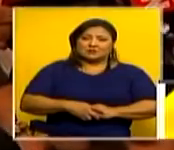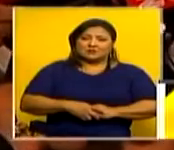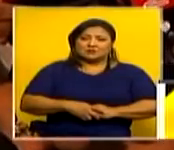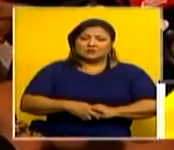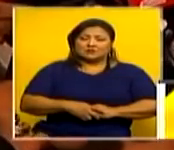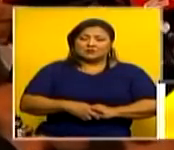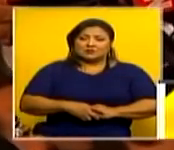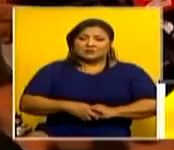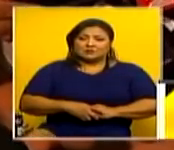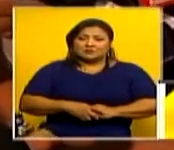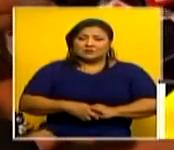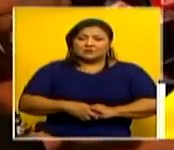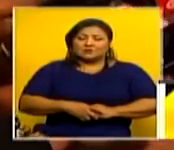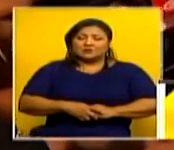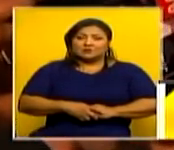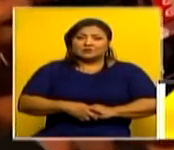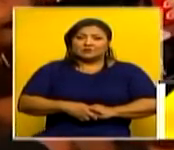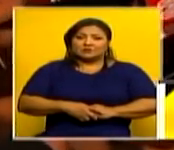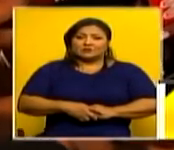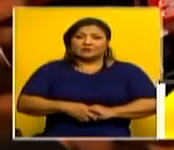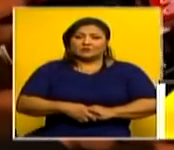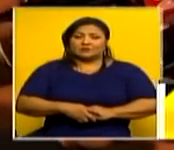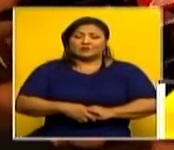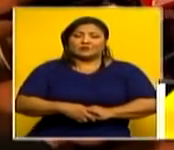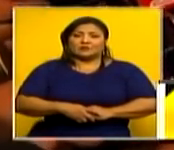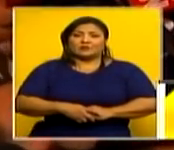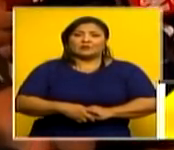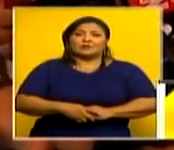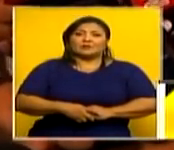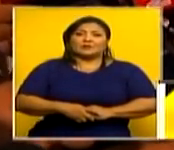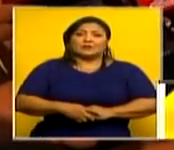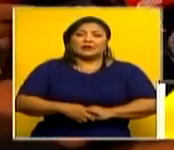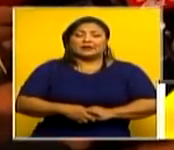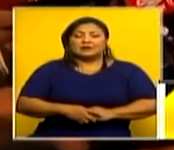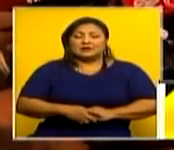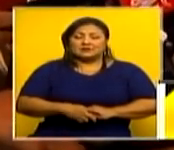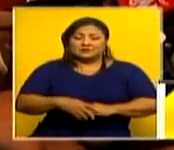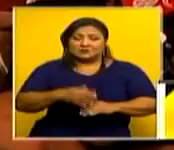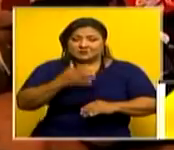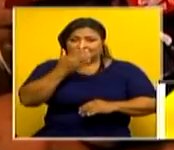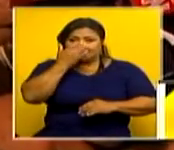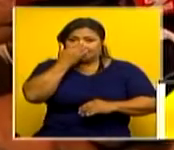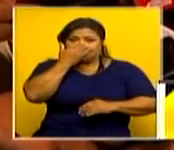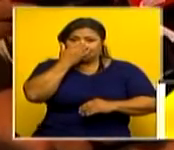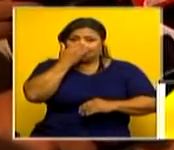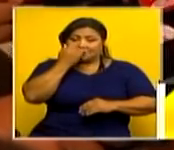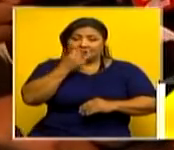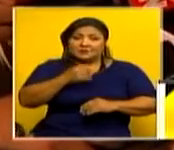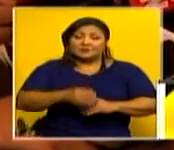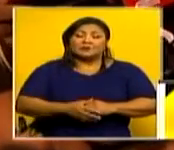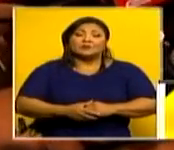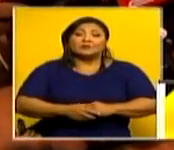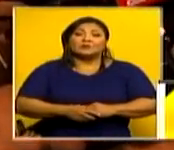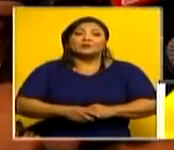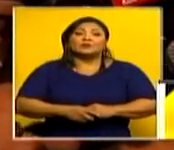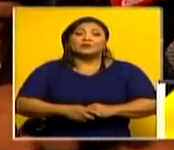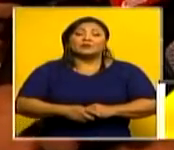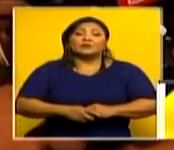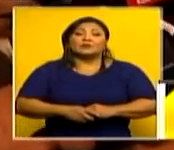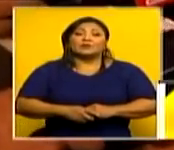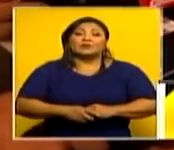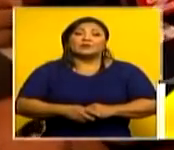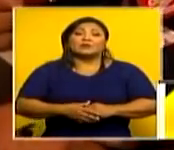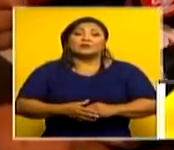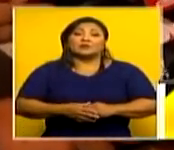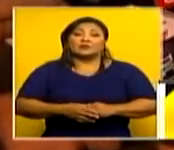que vulnera derechos. Lo que pide la jueza es que en estos 45 días permanentemente el Estado esté informando a la jueza